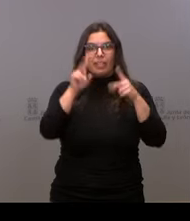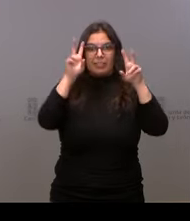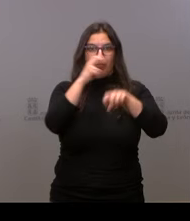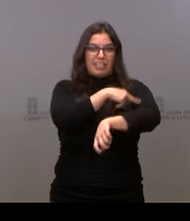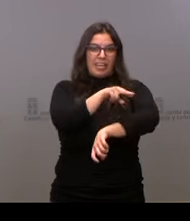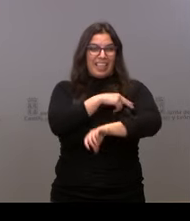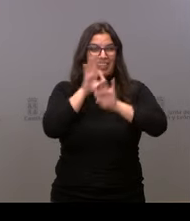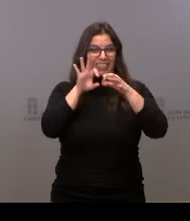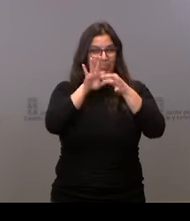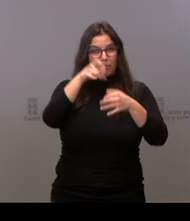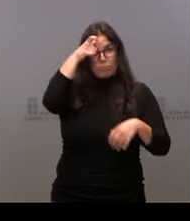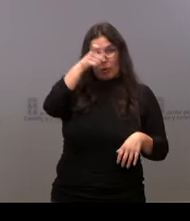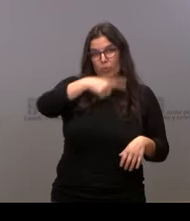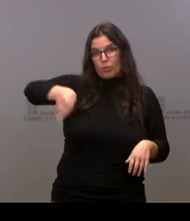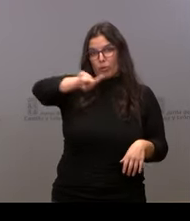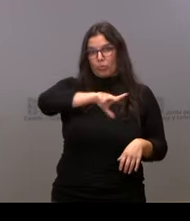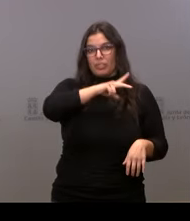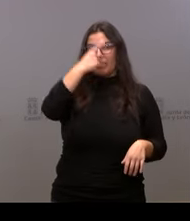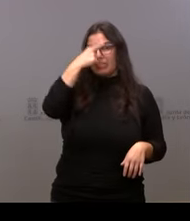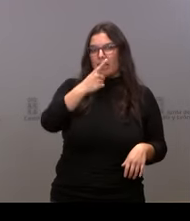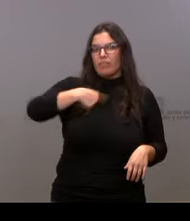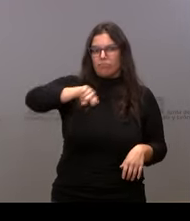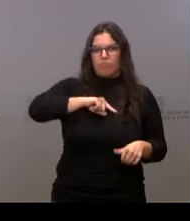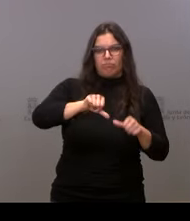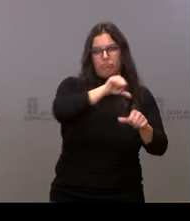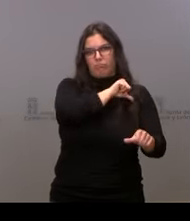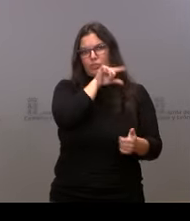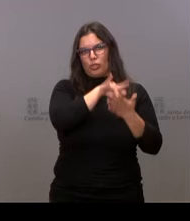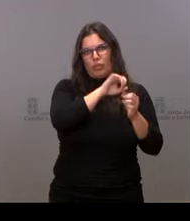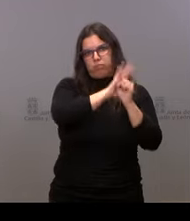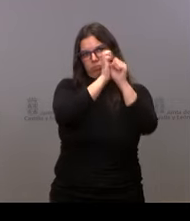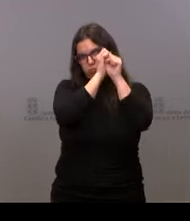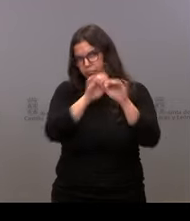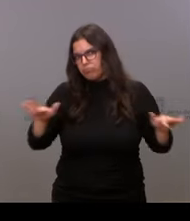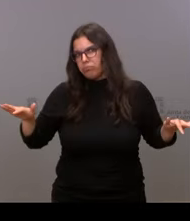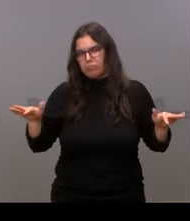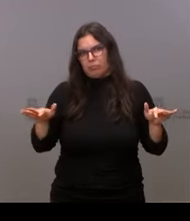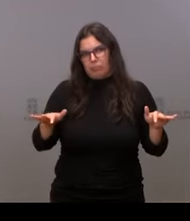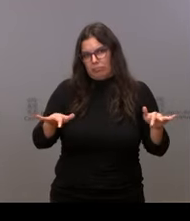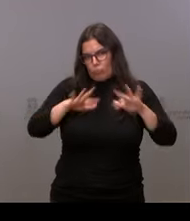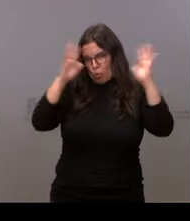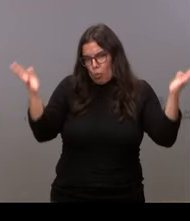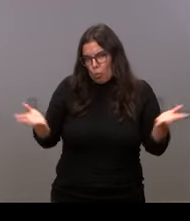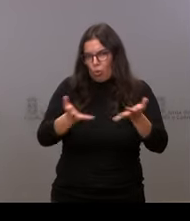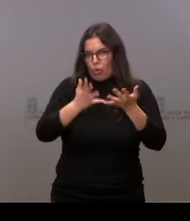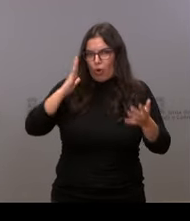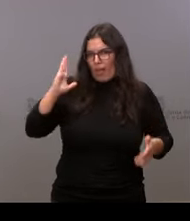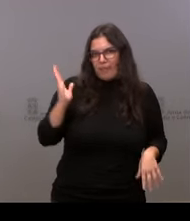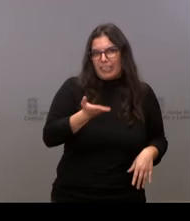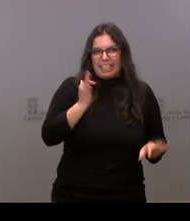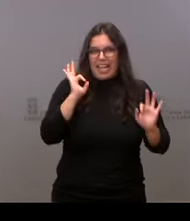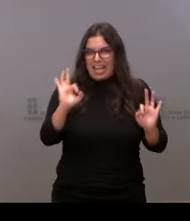en el mundo rural saben ustedes que hemos vivido una pandemia de proporciones mundiales es la